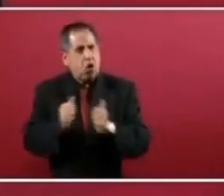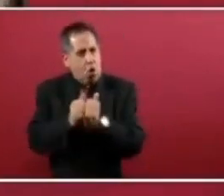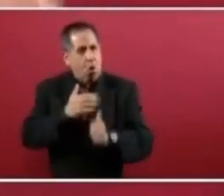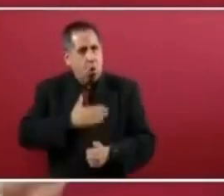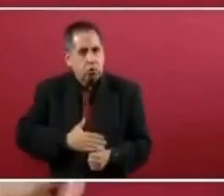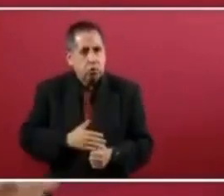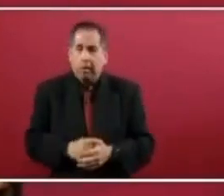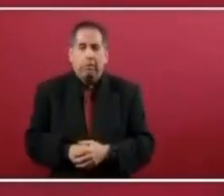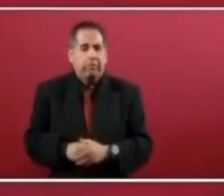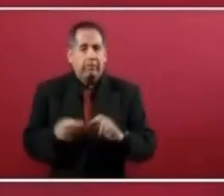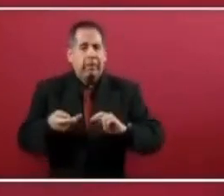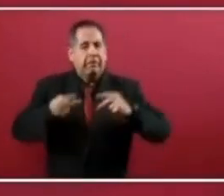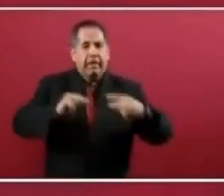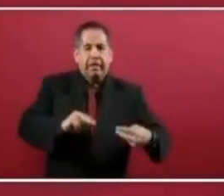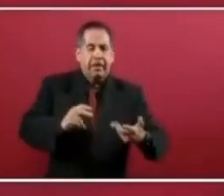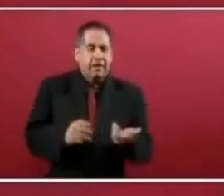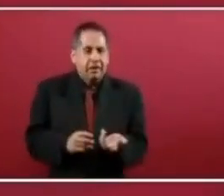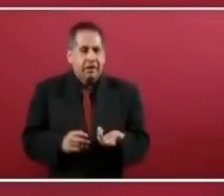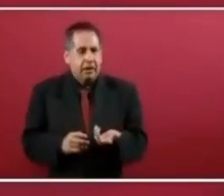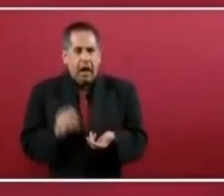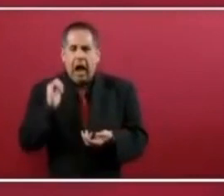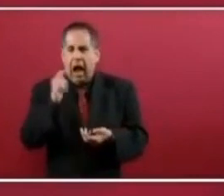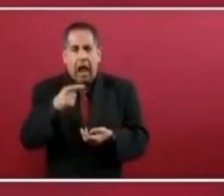Y está pasando esto.